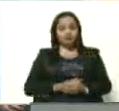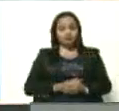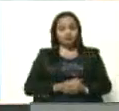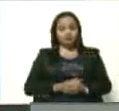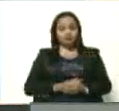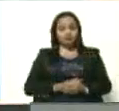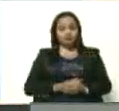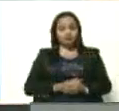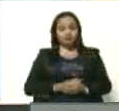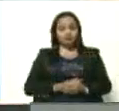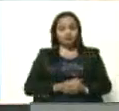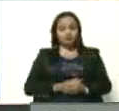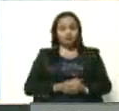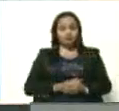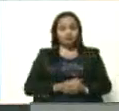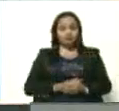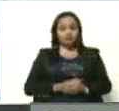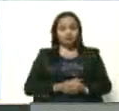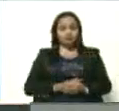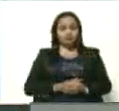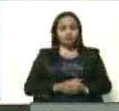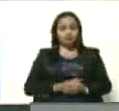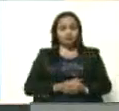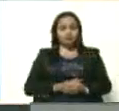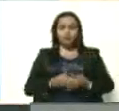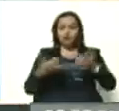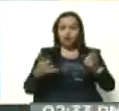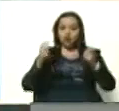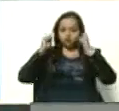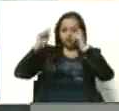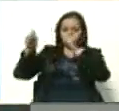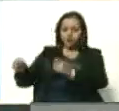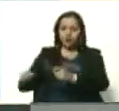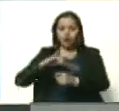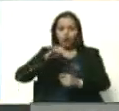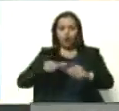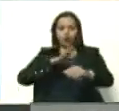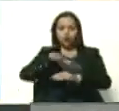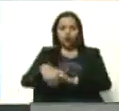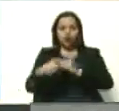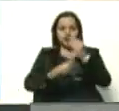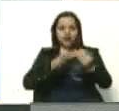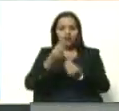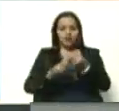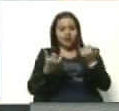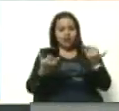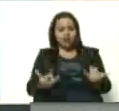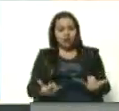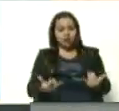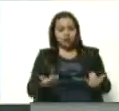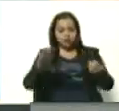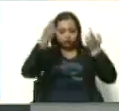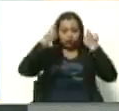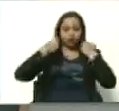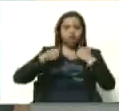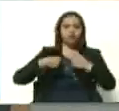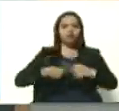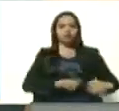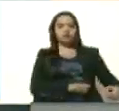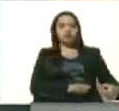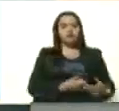presidente de la Asamblea Nacional de Venezuela. De la Asamblea Nacional, Jorge Rodríguez, quien en estos momentos pues está